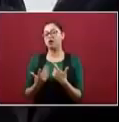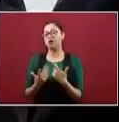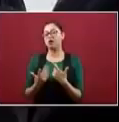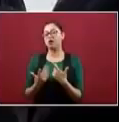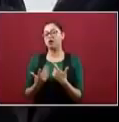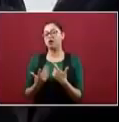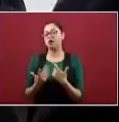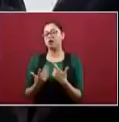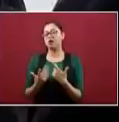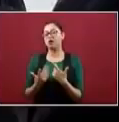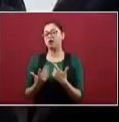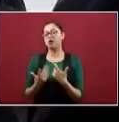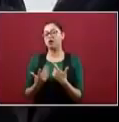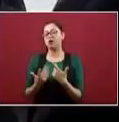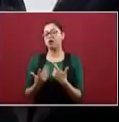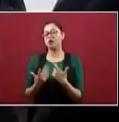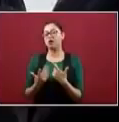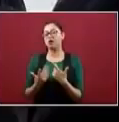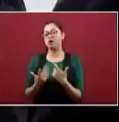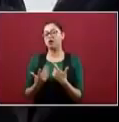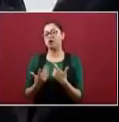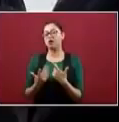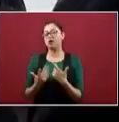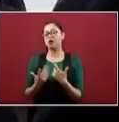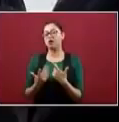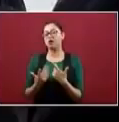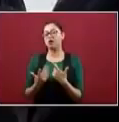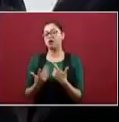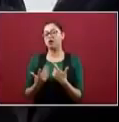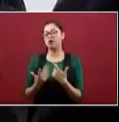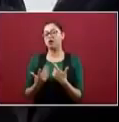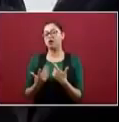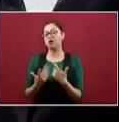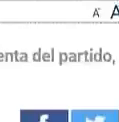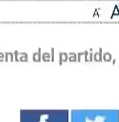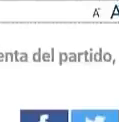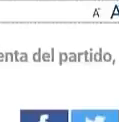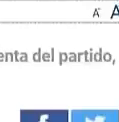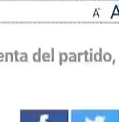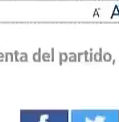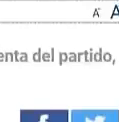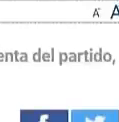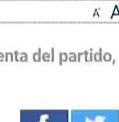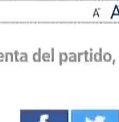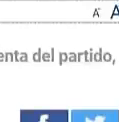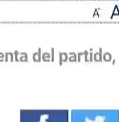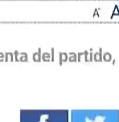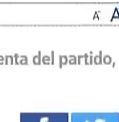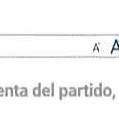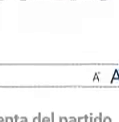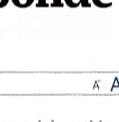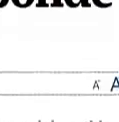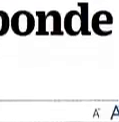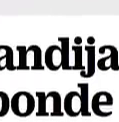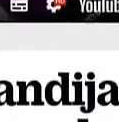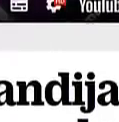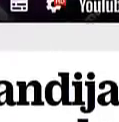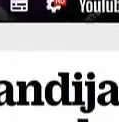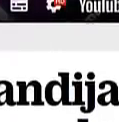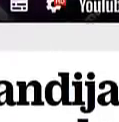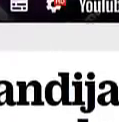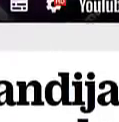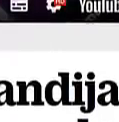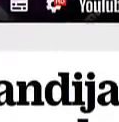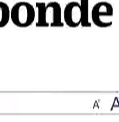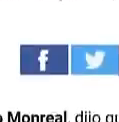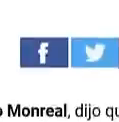trabajo que ya había implementado y realizado el presidente López Obrador desde años atrás. Por último, amigos, en Morena no hay sabandijas. Hay